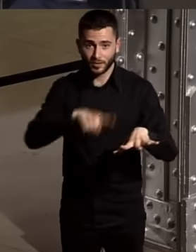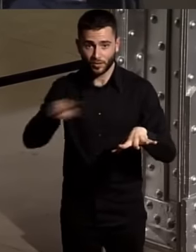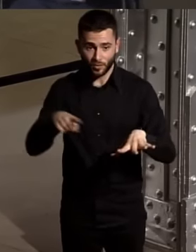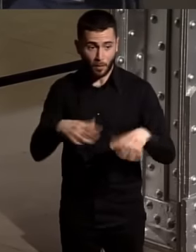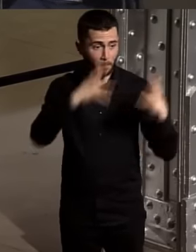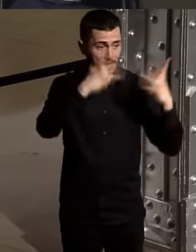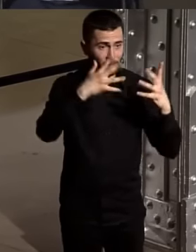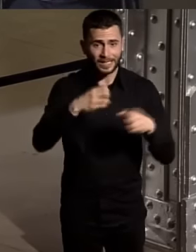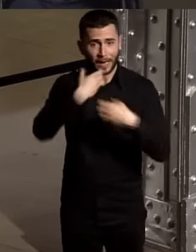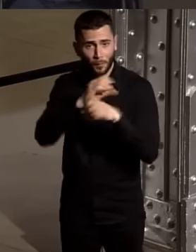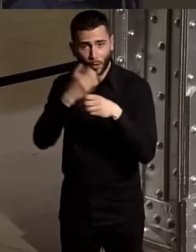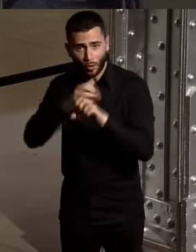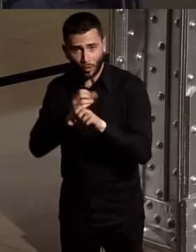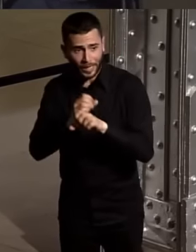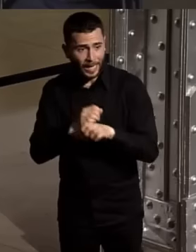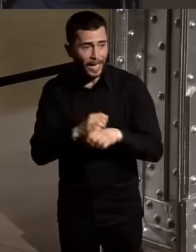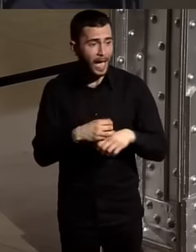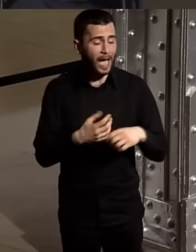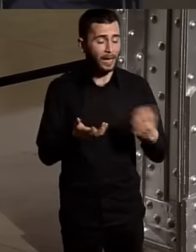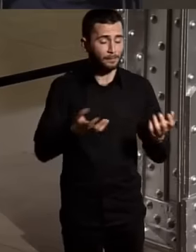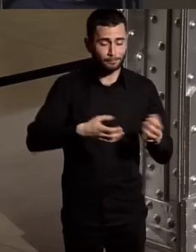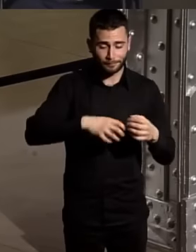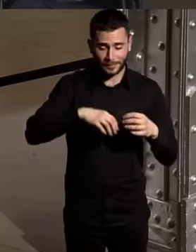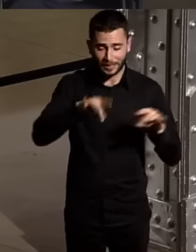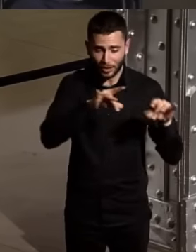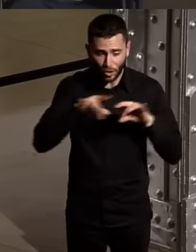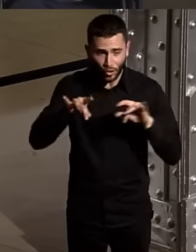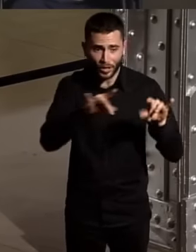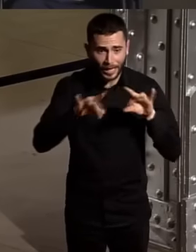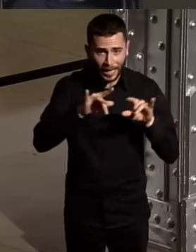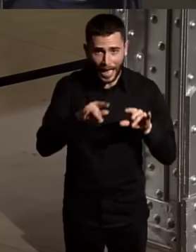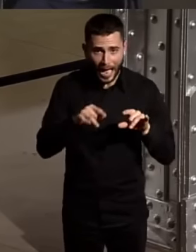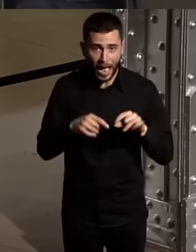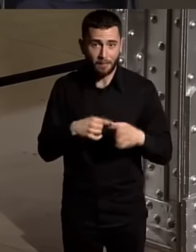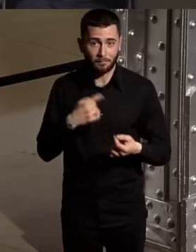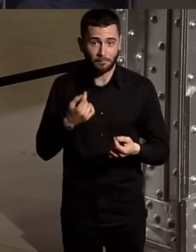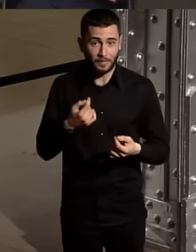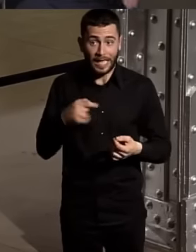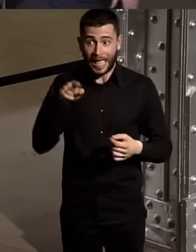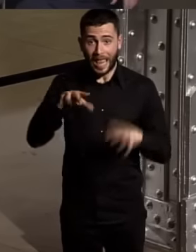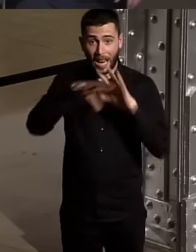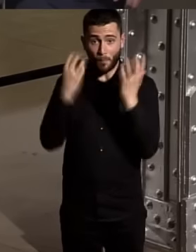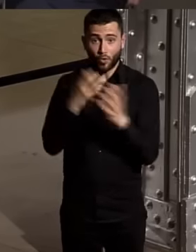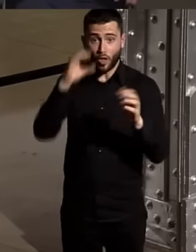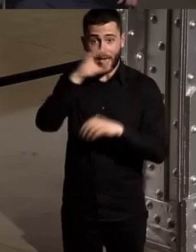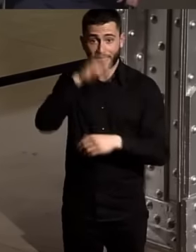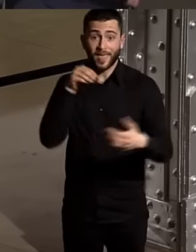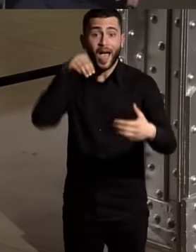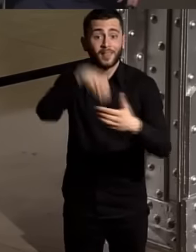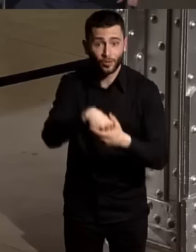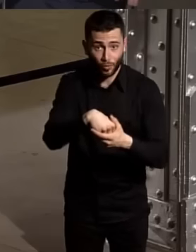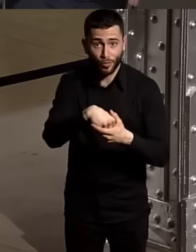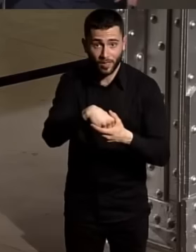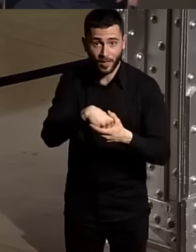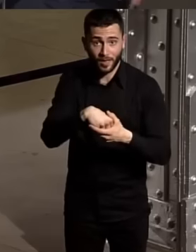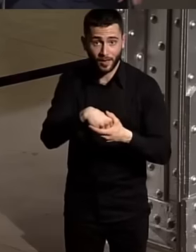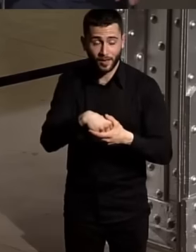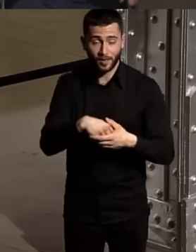matemáticas y el de biología y el de geología es es el primero que te introduce en el mundo de la ciencia a veces cuando hablamos de divulgación